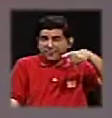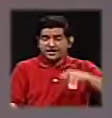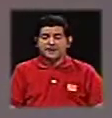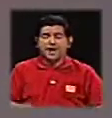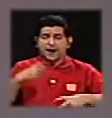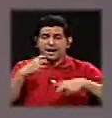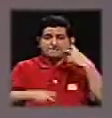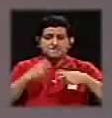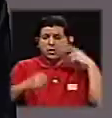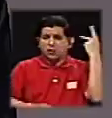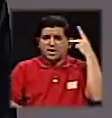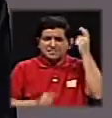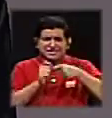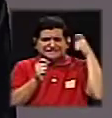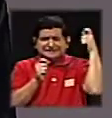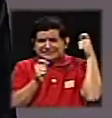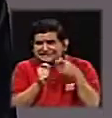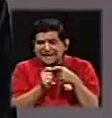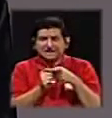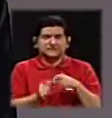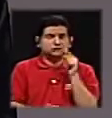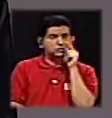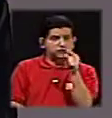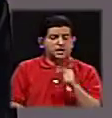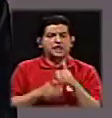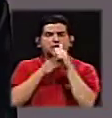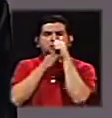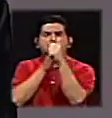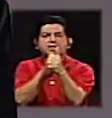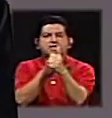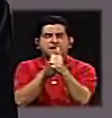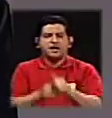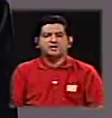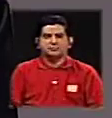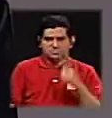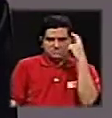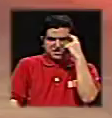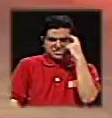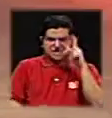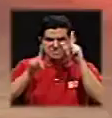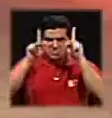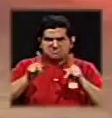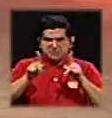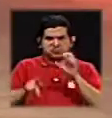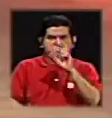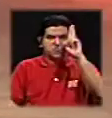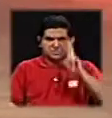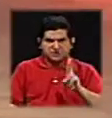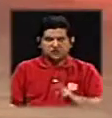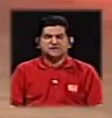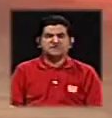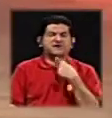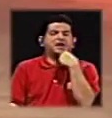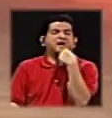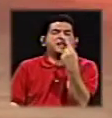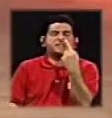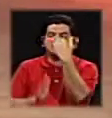meramente políticos son los que han venido a la cabeza de los costarricenses a la hora de mencionar